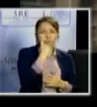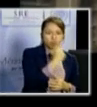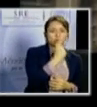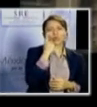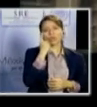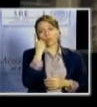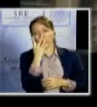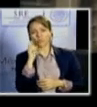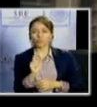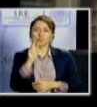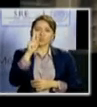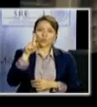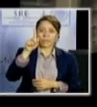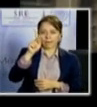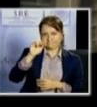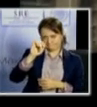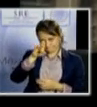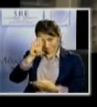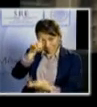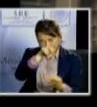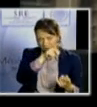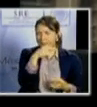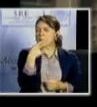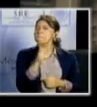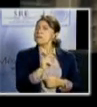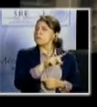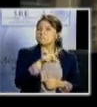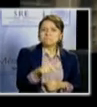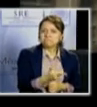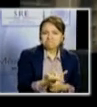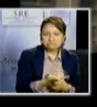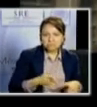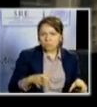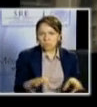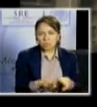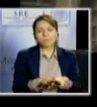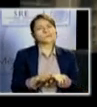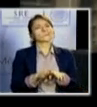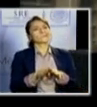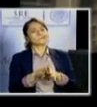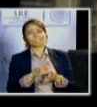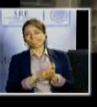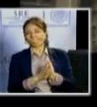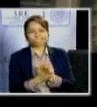En cambio, la adaptación es prácticamente un orden de magnitud menor,